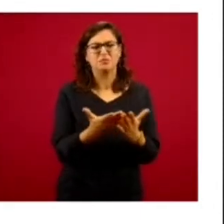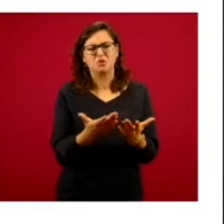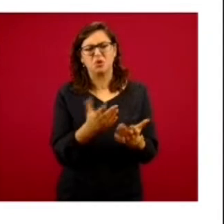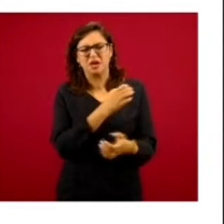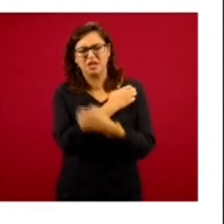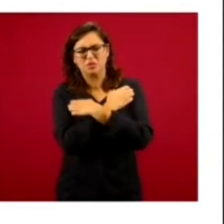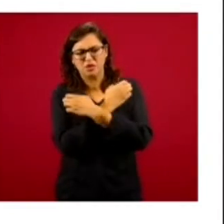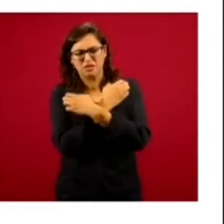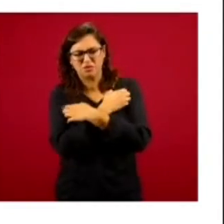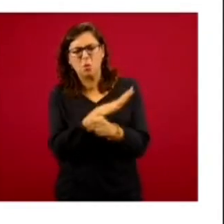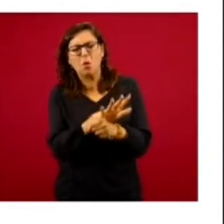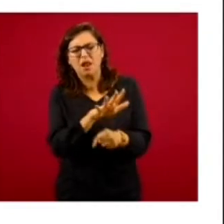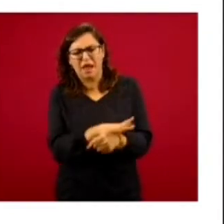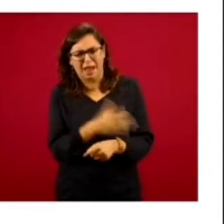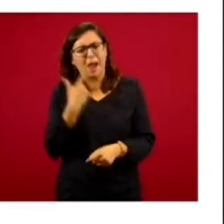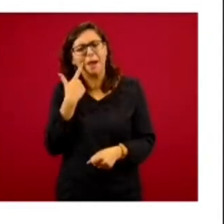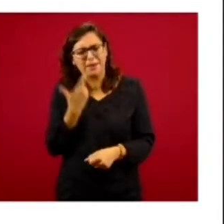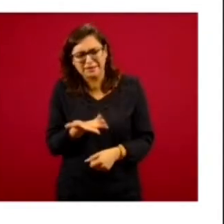redactaron y se hicieron, ¿no?